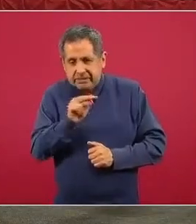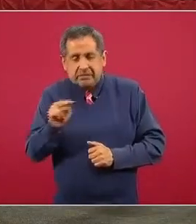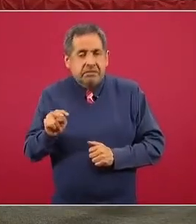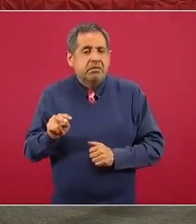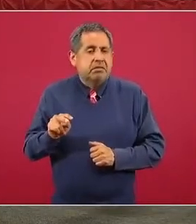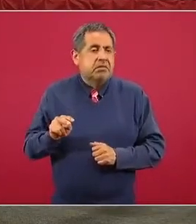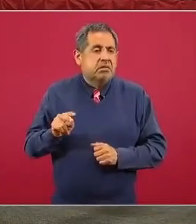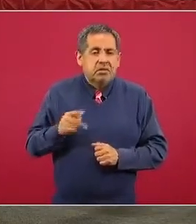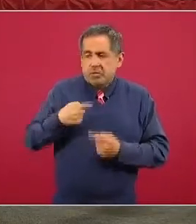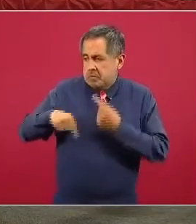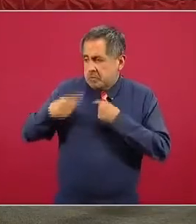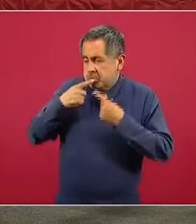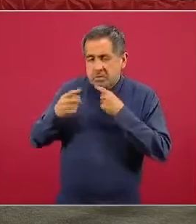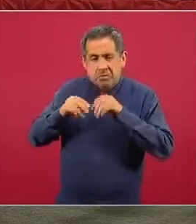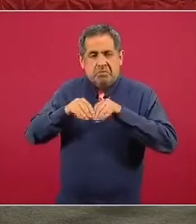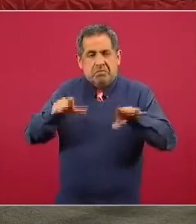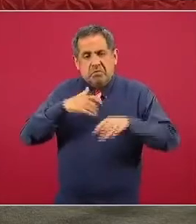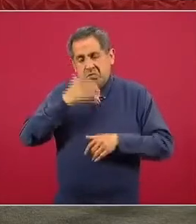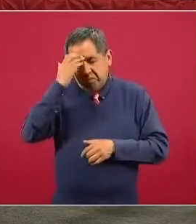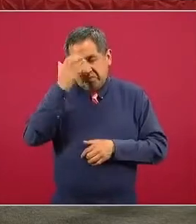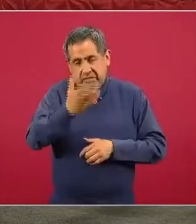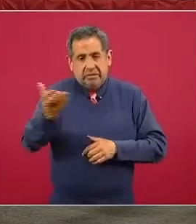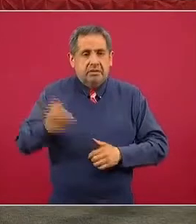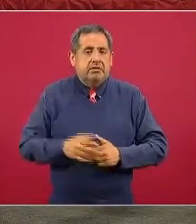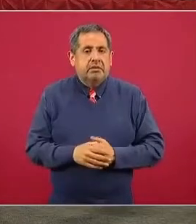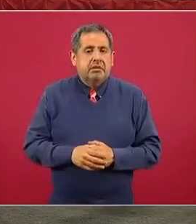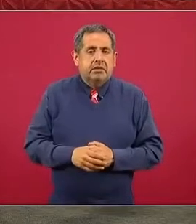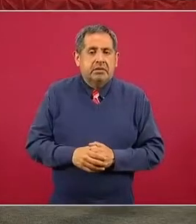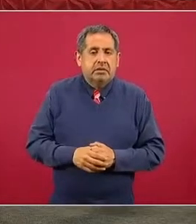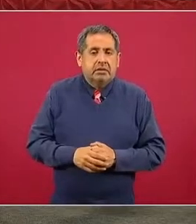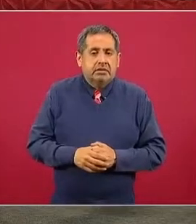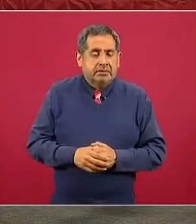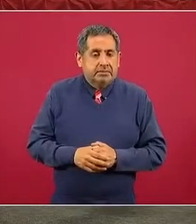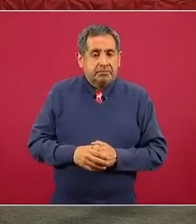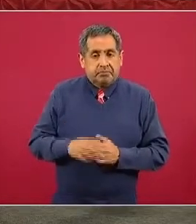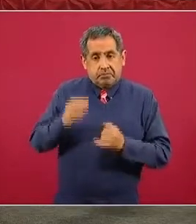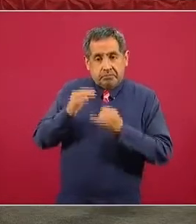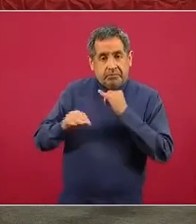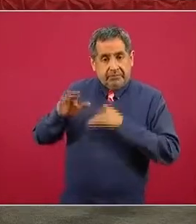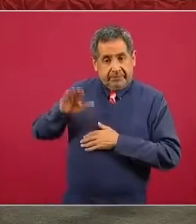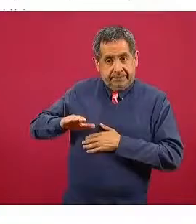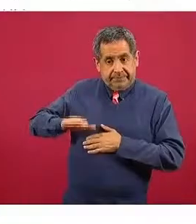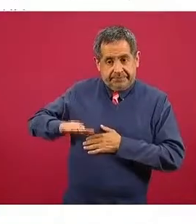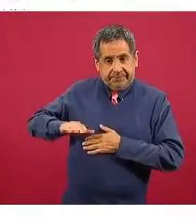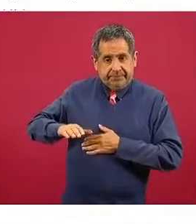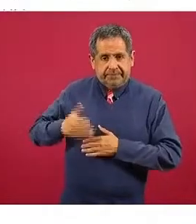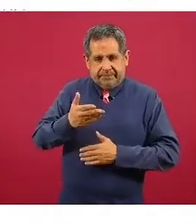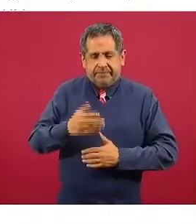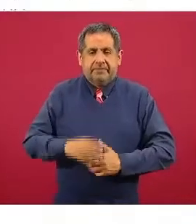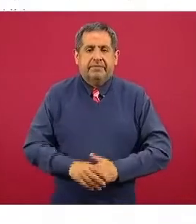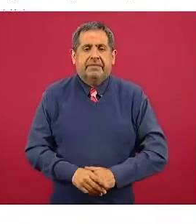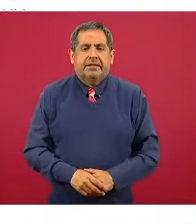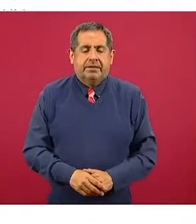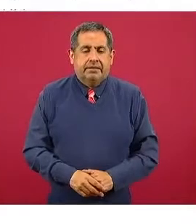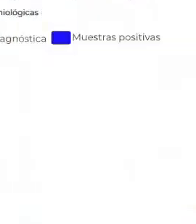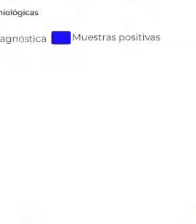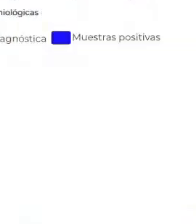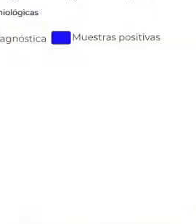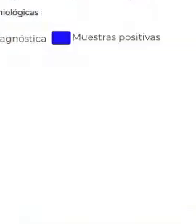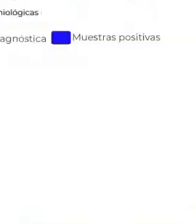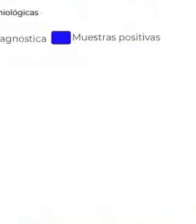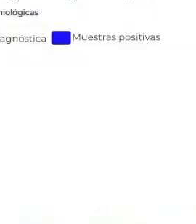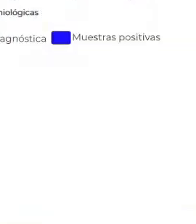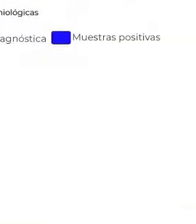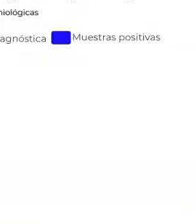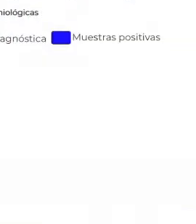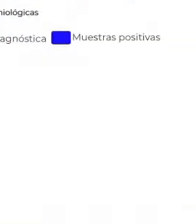caso pues lo comentamos para que ustedes lo conozcan. En la parte inferior vemos ahora el comportamiento de las defunciones. También lo veíamos